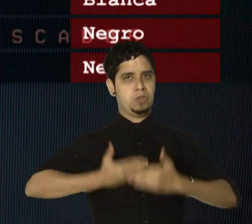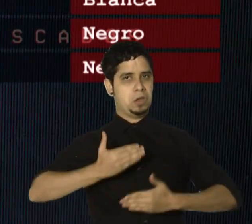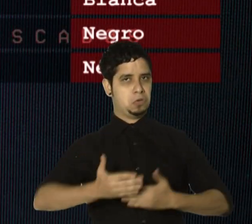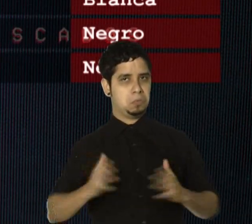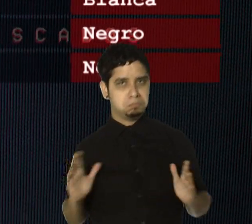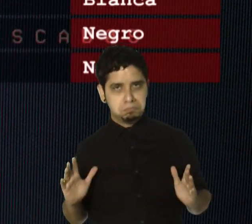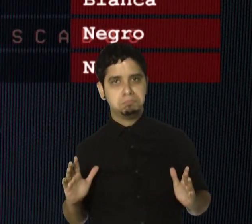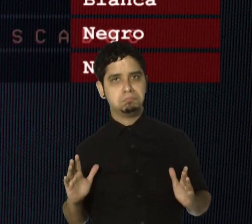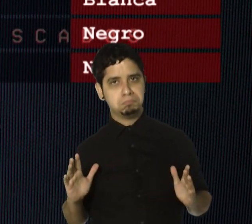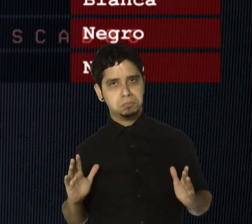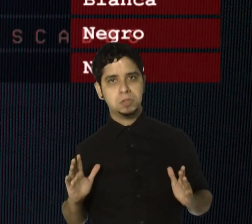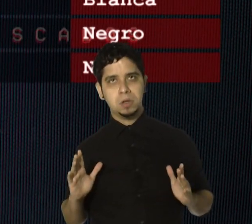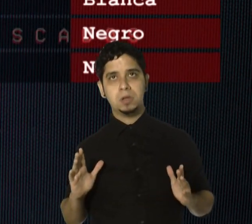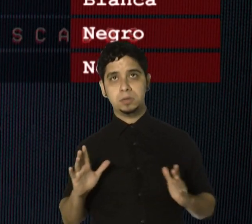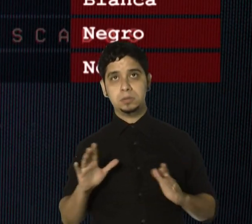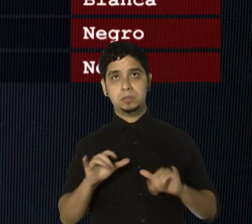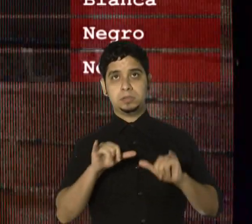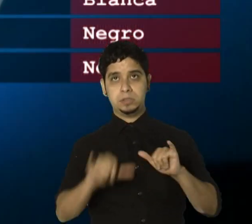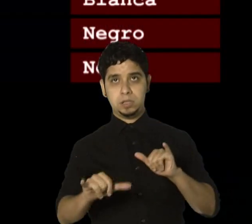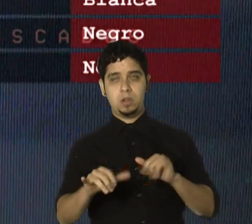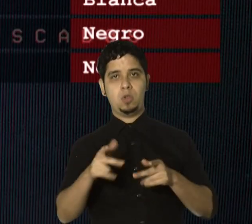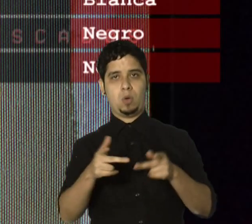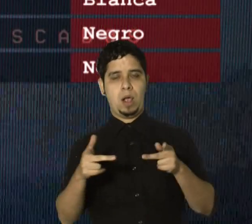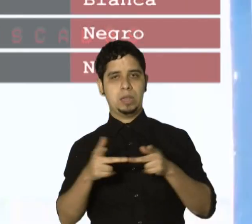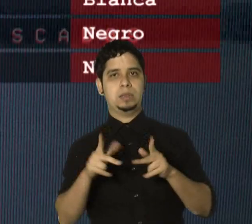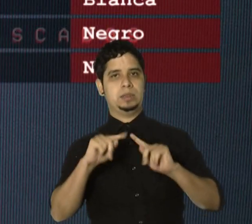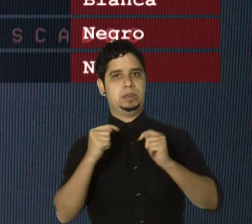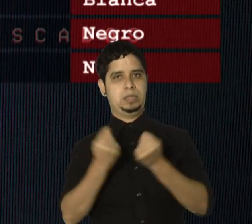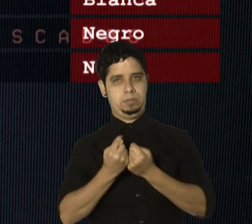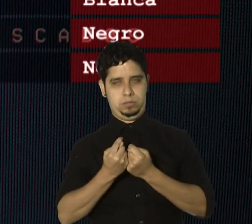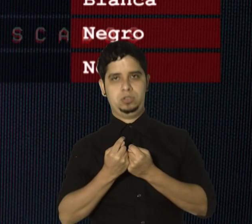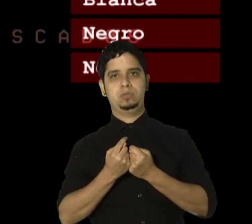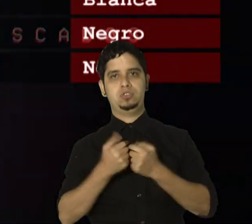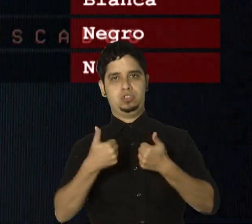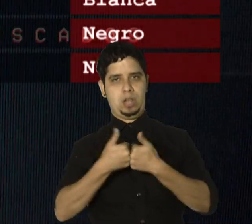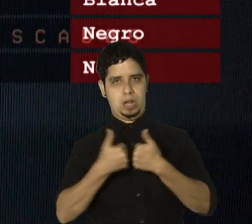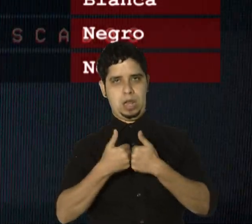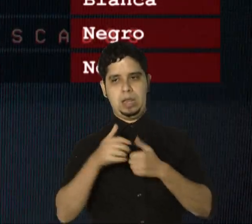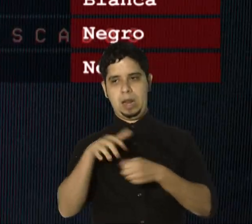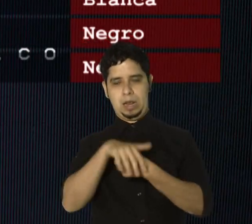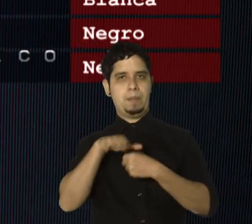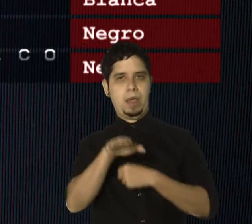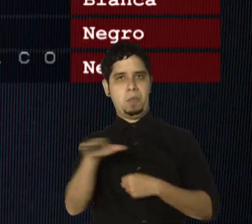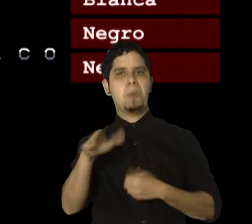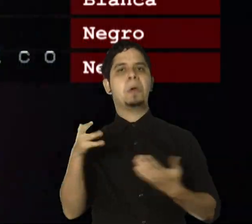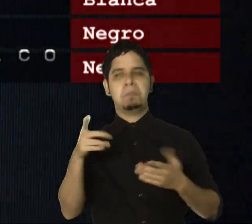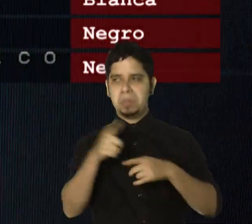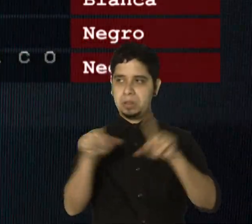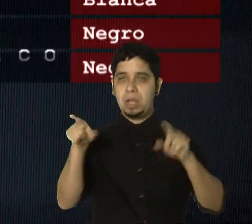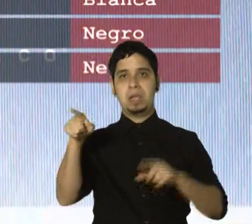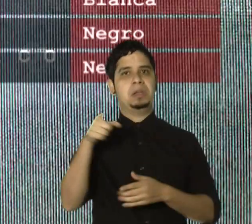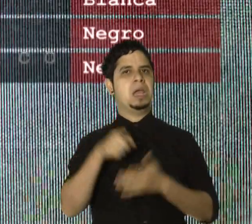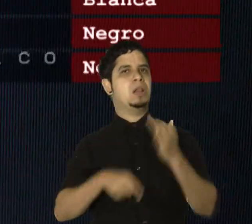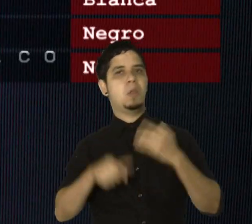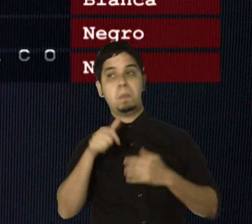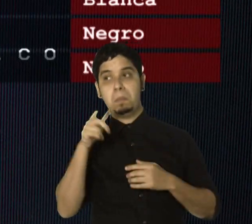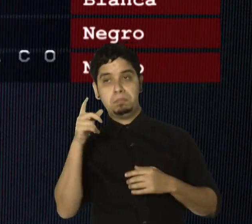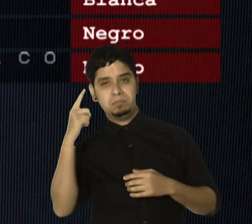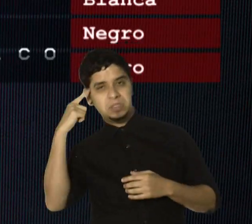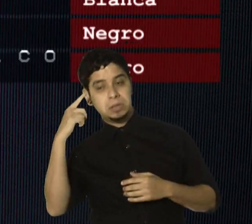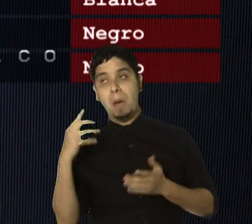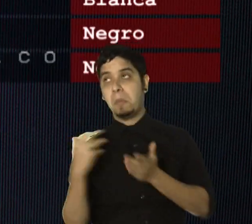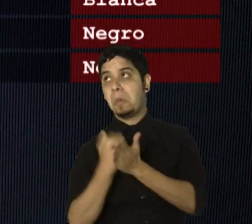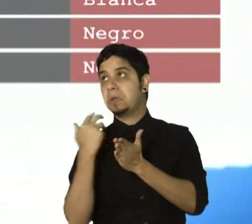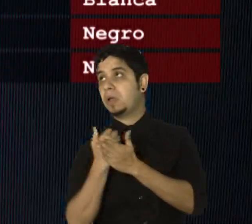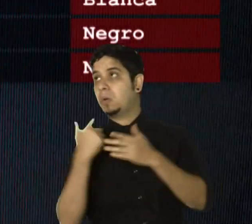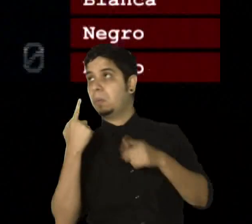condicionado a estar interno en el hogar Tinchalen de Bayamón, lo pone en libertad. Y este individuo, en vez de aprovechar la oportunidad que se le